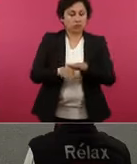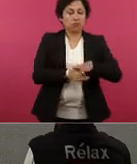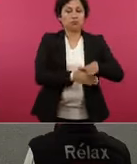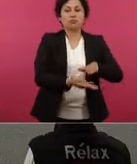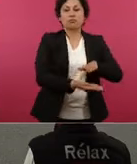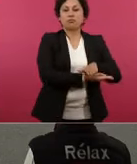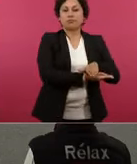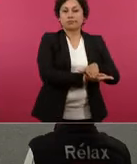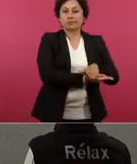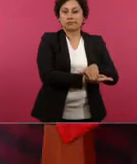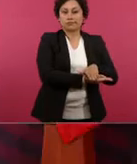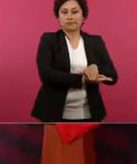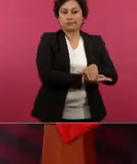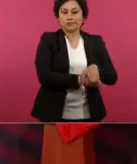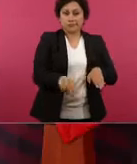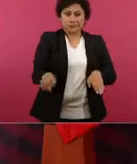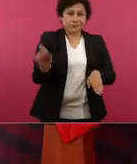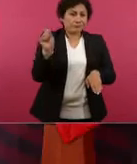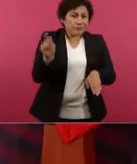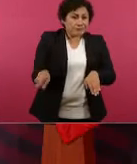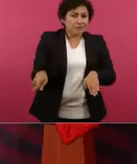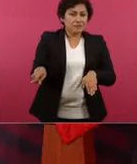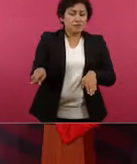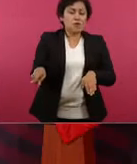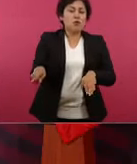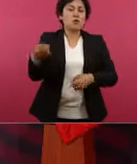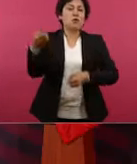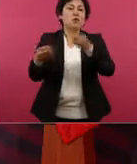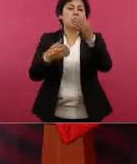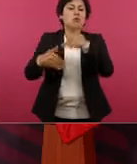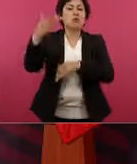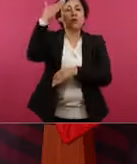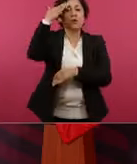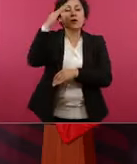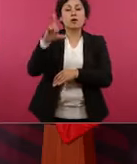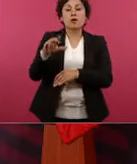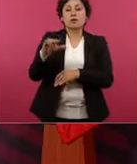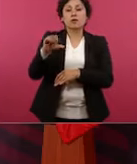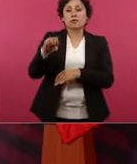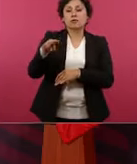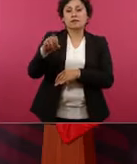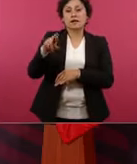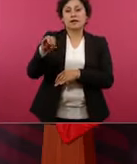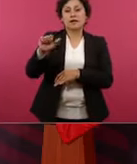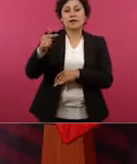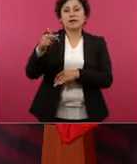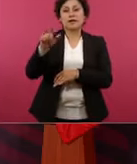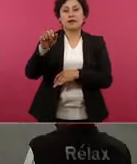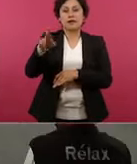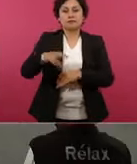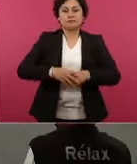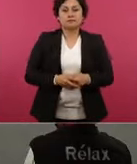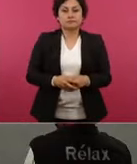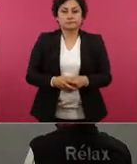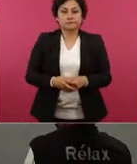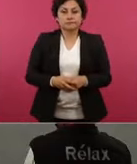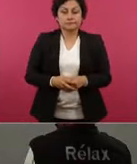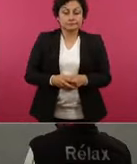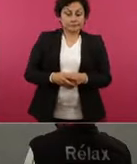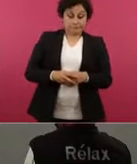Luis María Aguilar Morales. ¿Para quién trabaja el